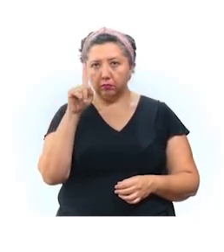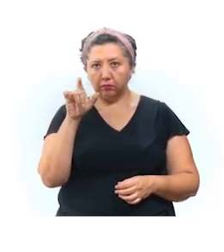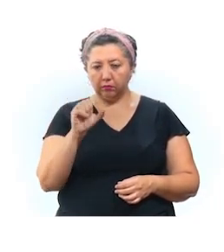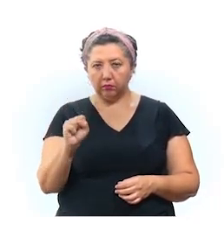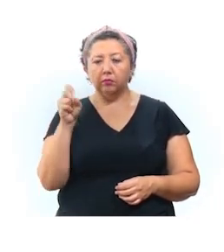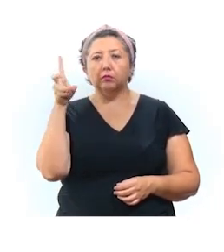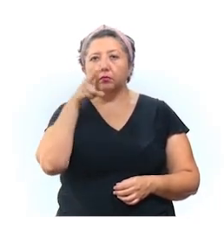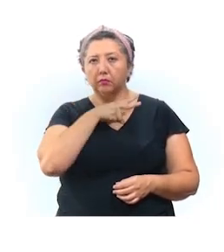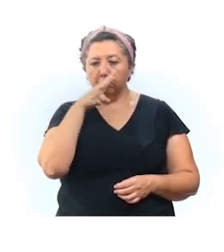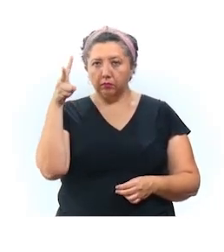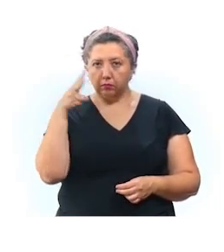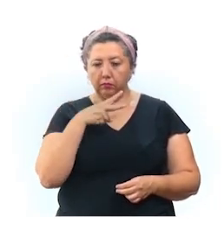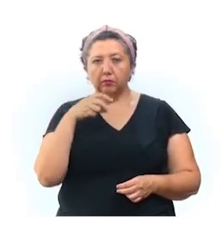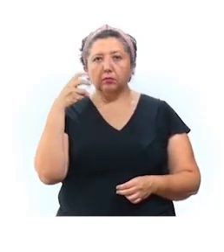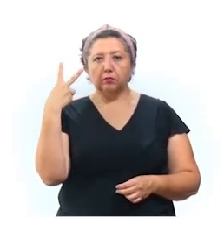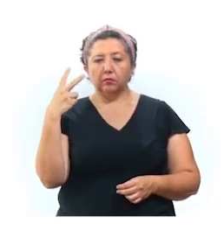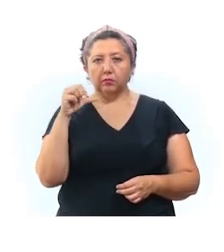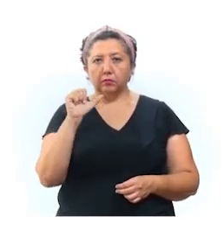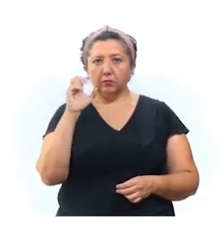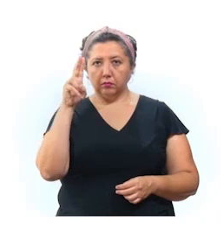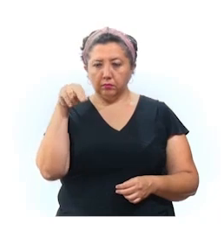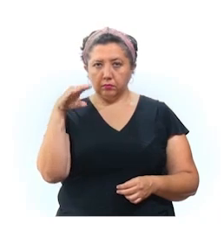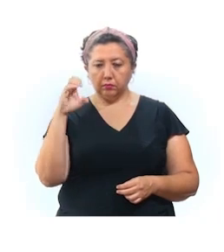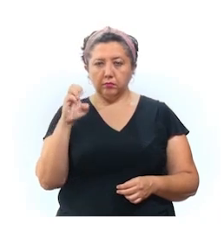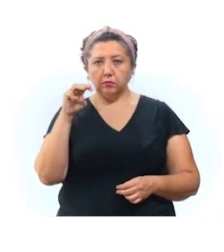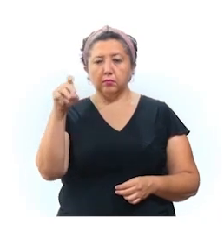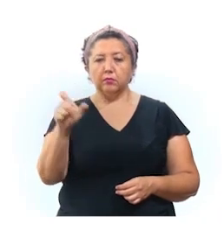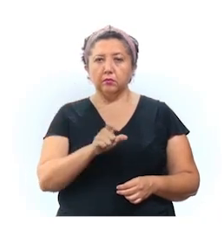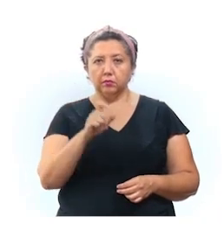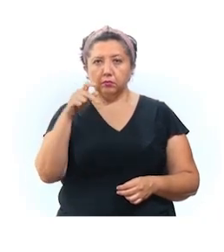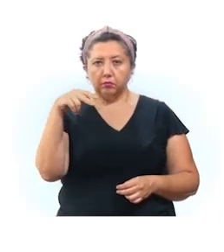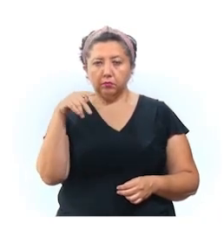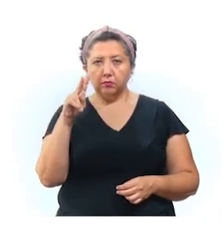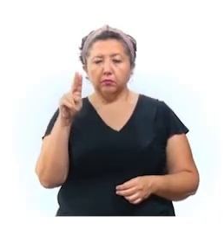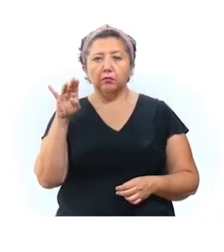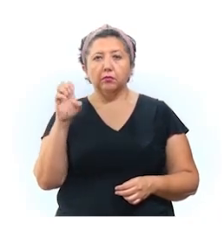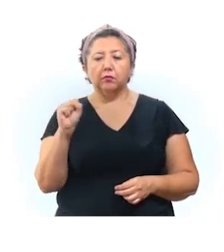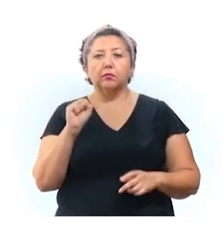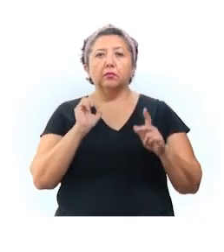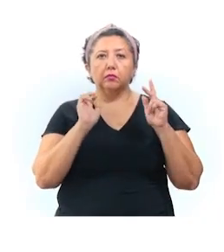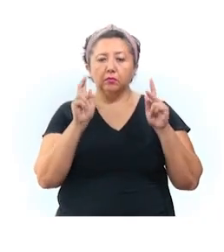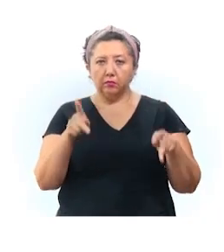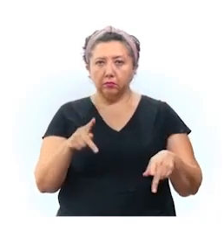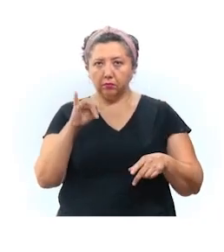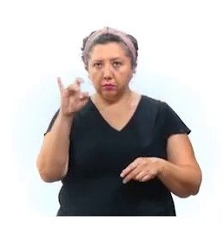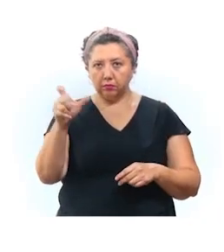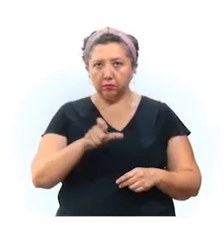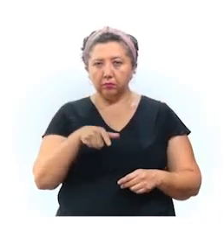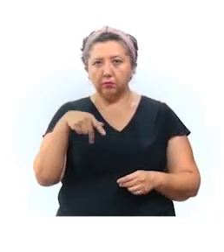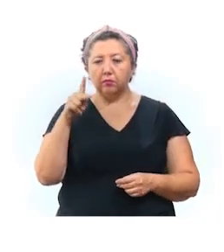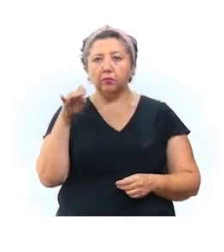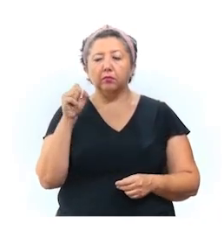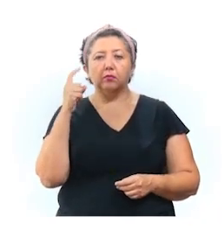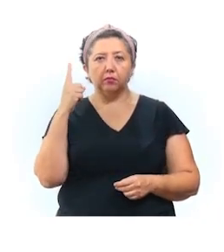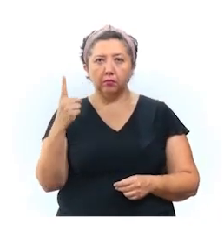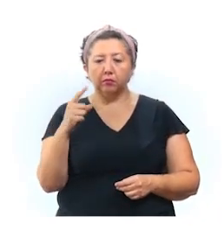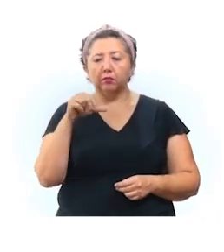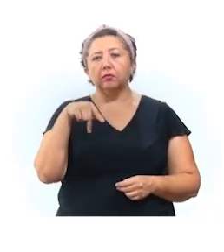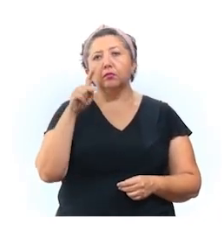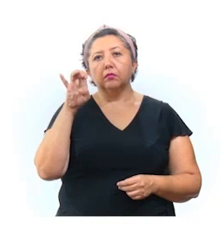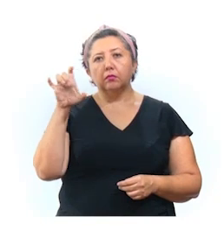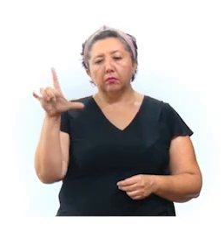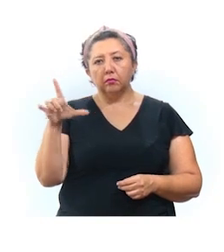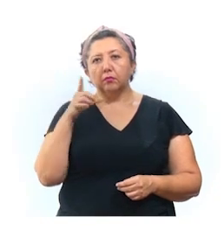Panabá, Valladolid, 2 en Acanqué, Maxcanú, Progreso, Tecó y Tixcocop, 1 en